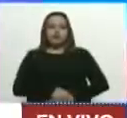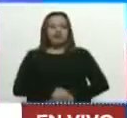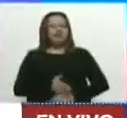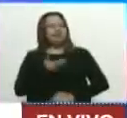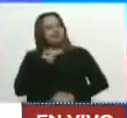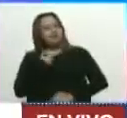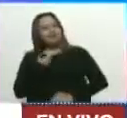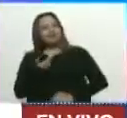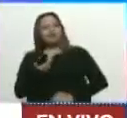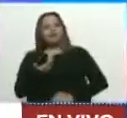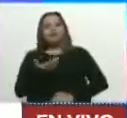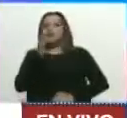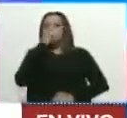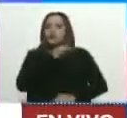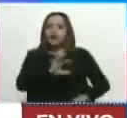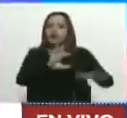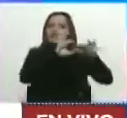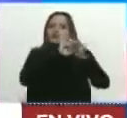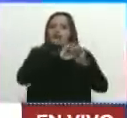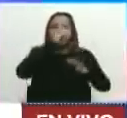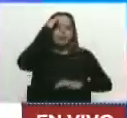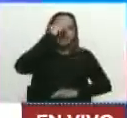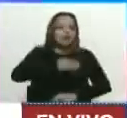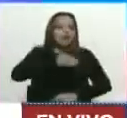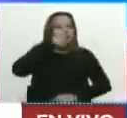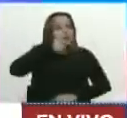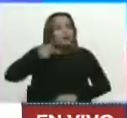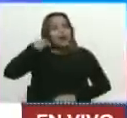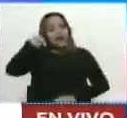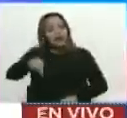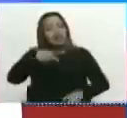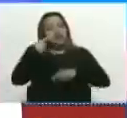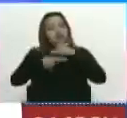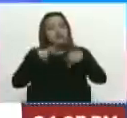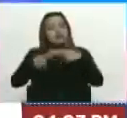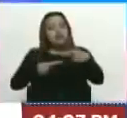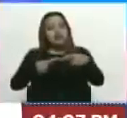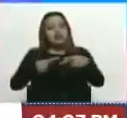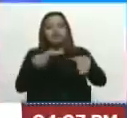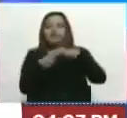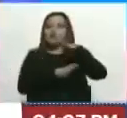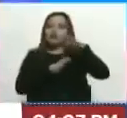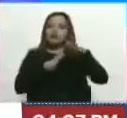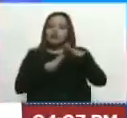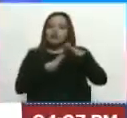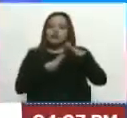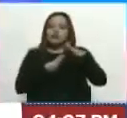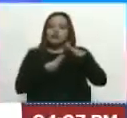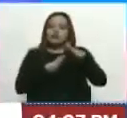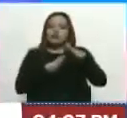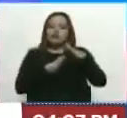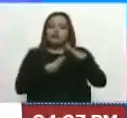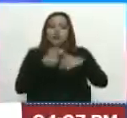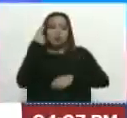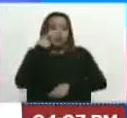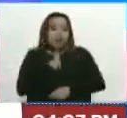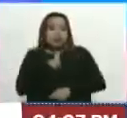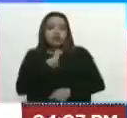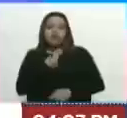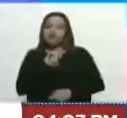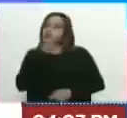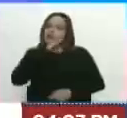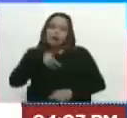que sin la unidad cívico-militar este proceso hubiese podido mantenerse bajo presión, bajo la presión que han